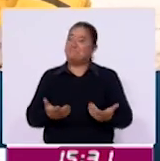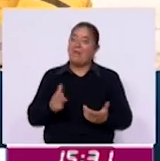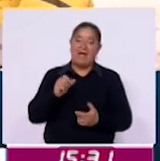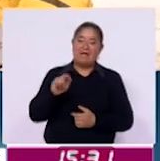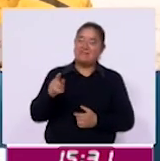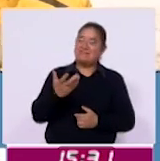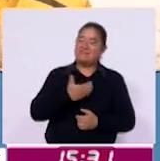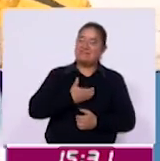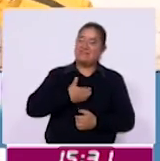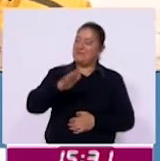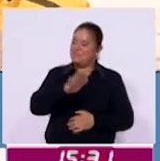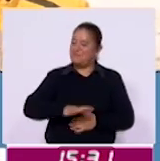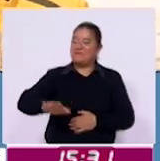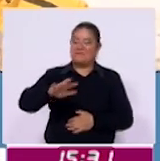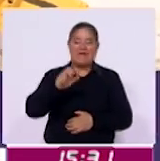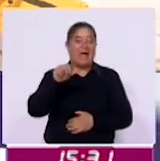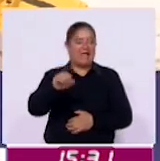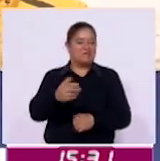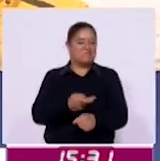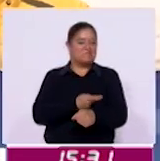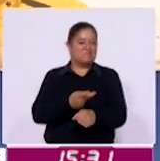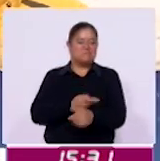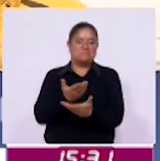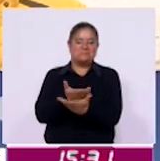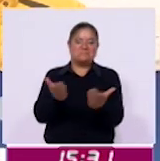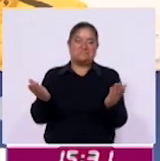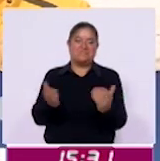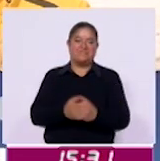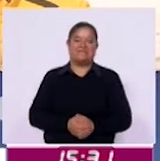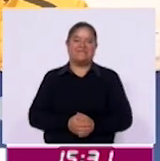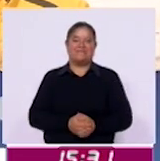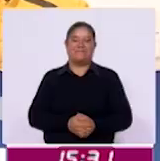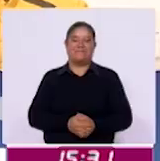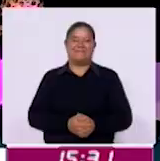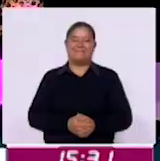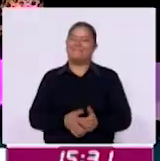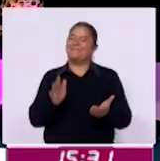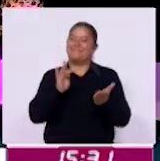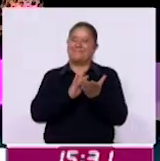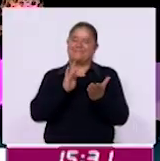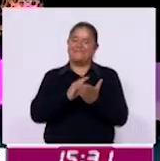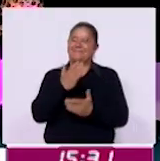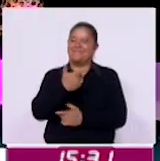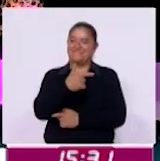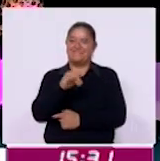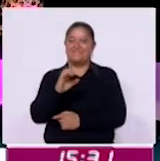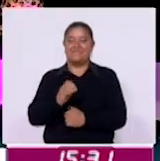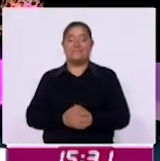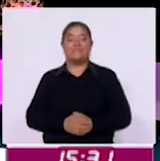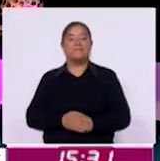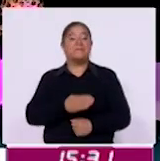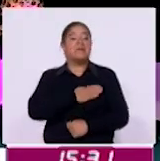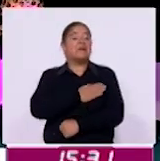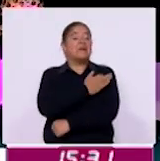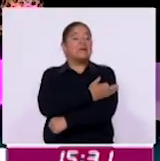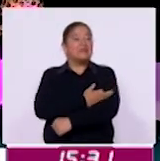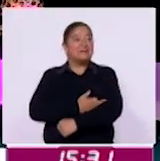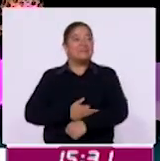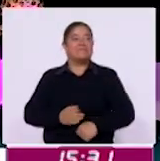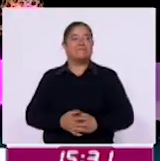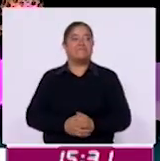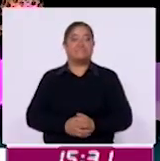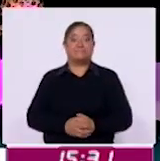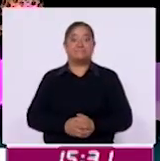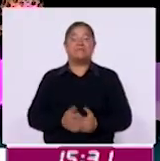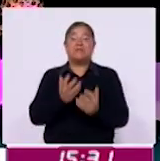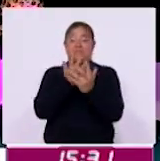aquí en Plaza de la Constitución, Eli. Yo regreso al estudio. Muchas gracias, Giovanni. Buena tarde. Y bien, pues nos